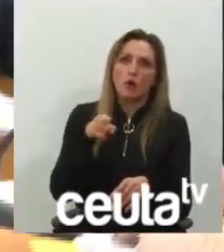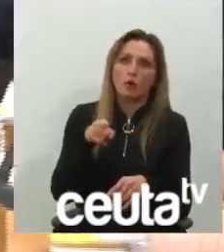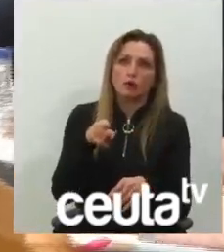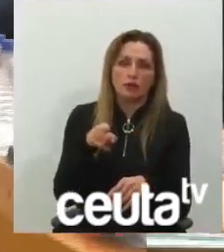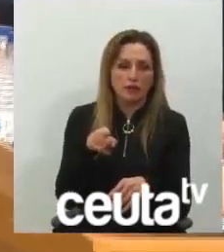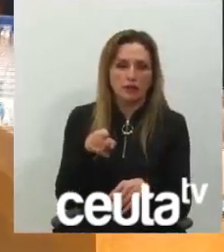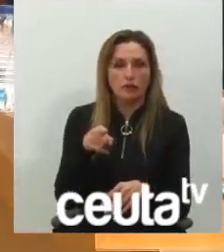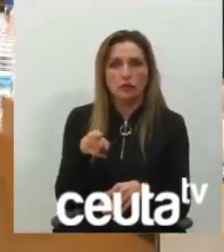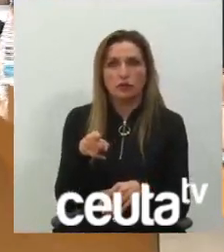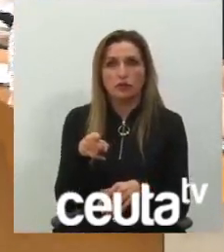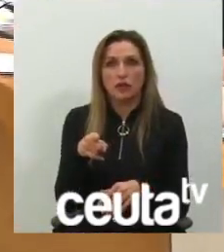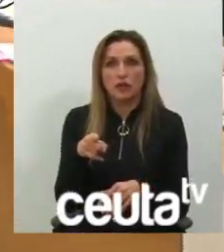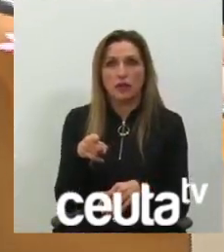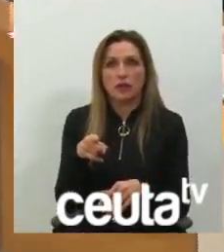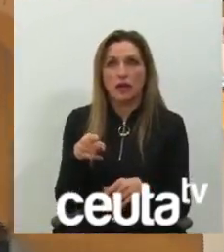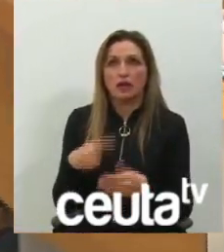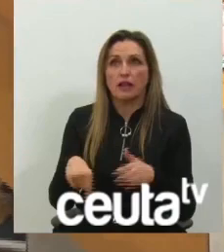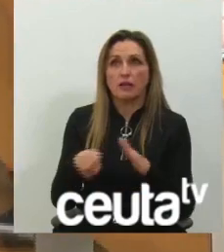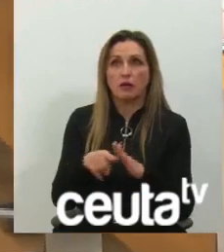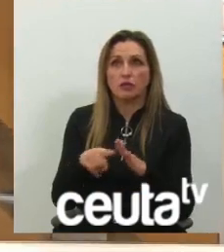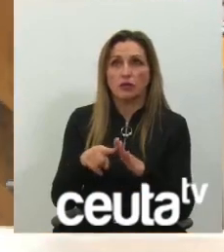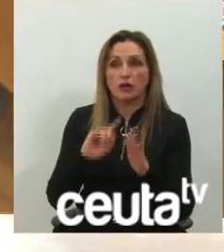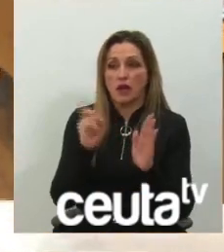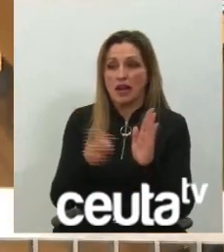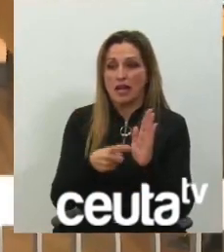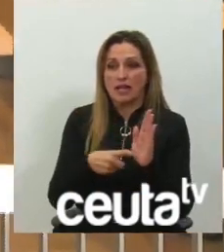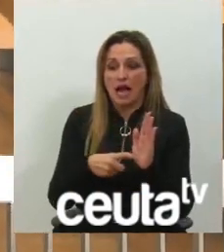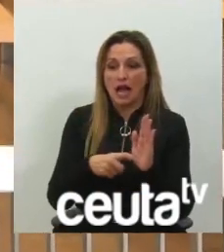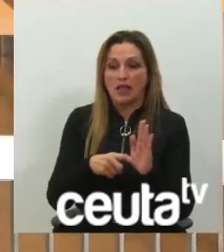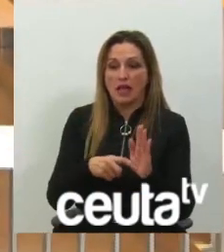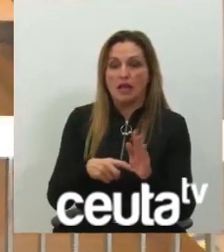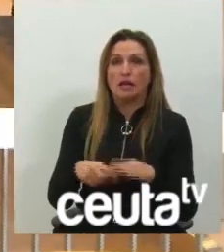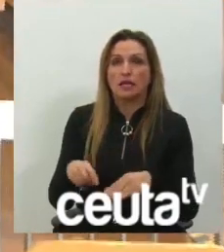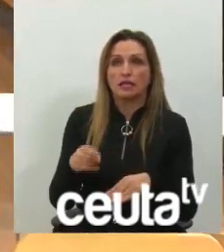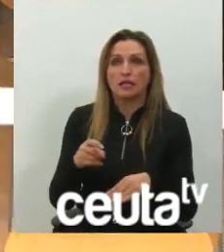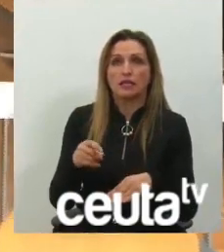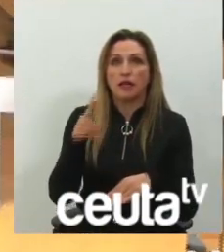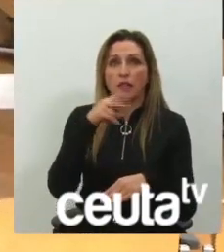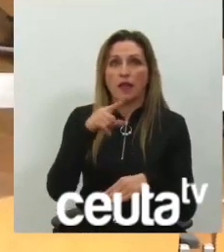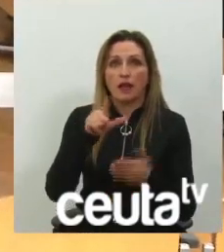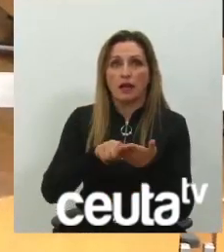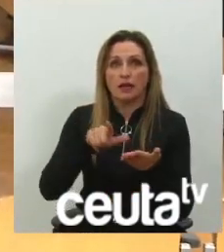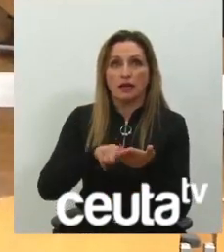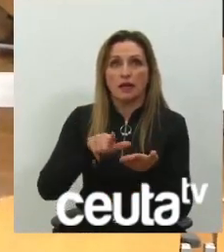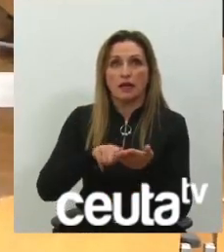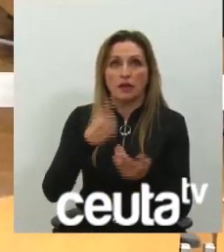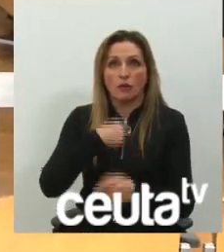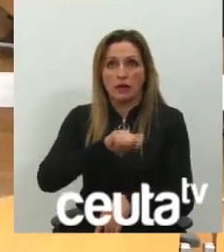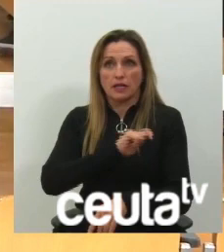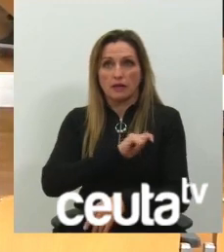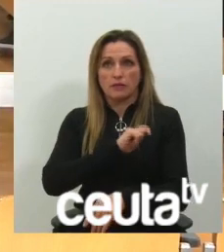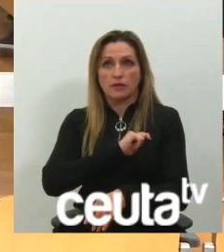usted que es el depositario legal del castellano usted que el depositario legal del castellano mire no se